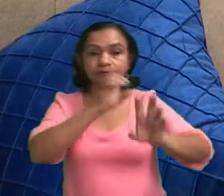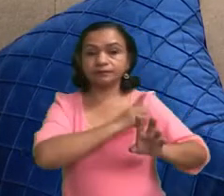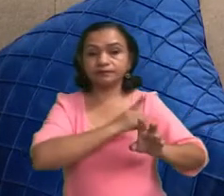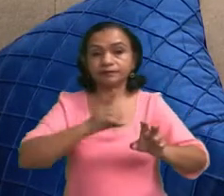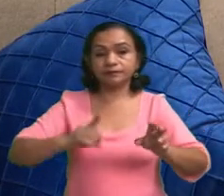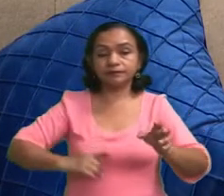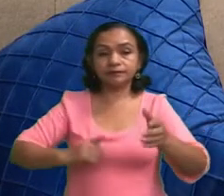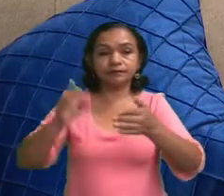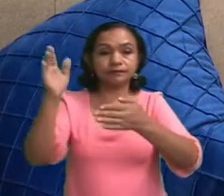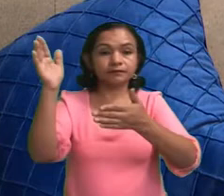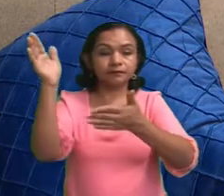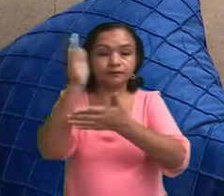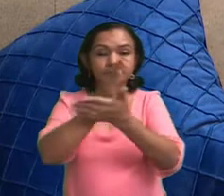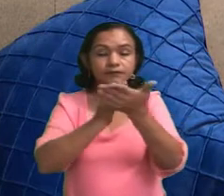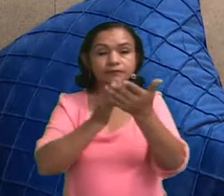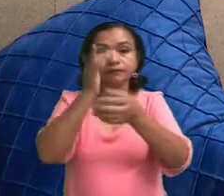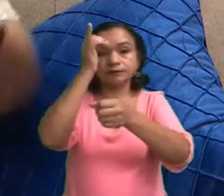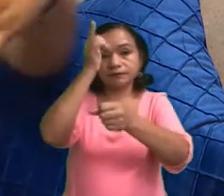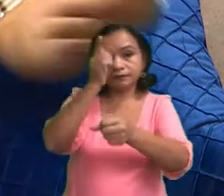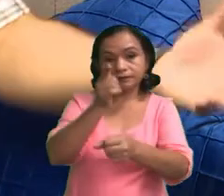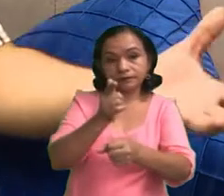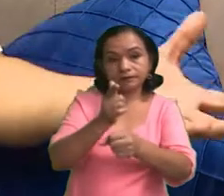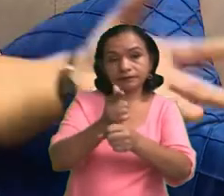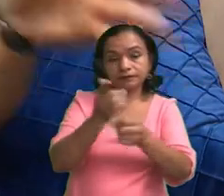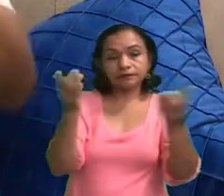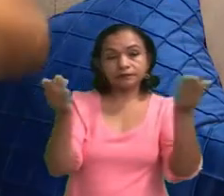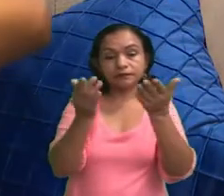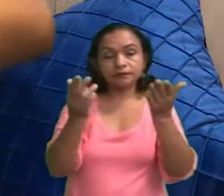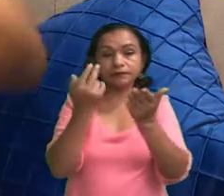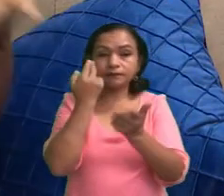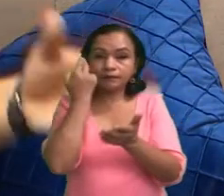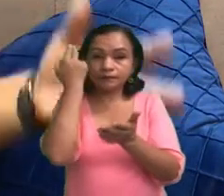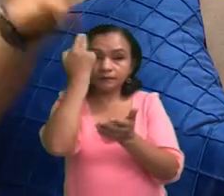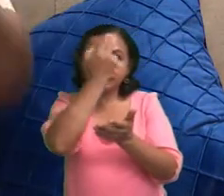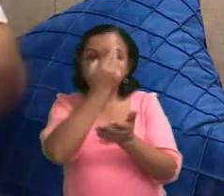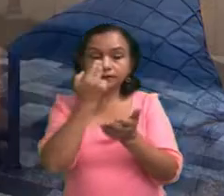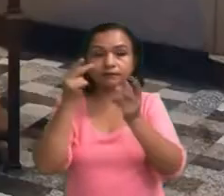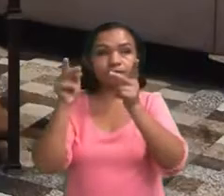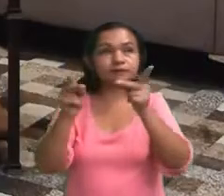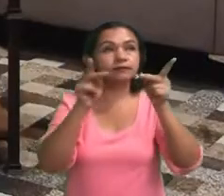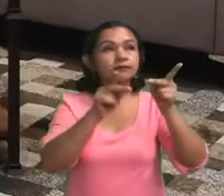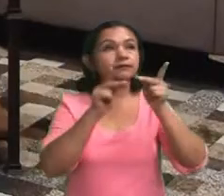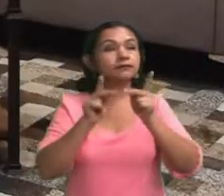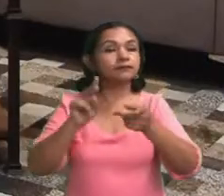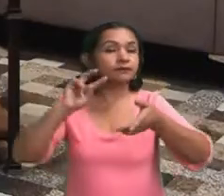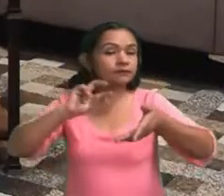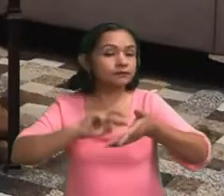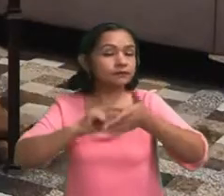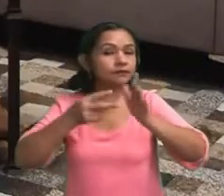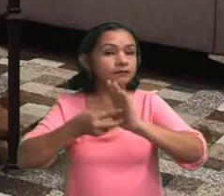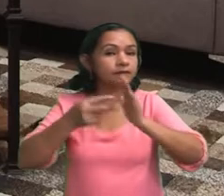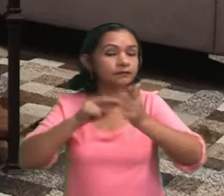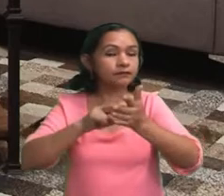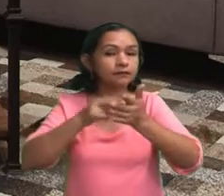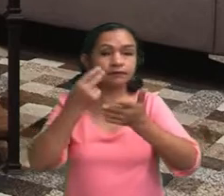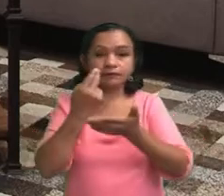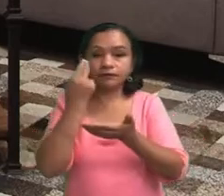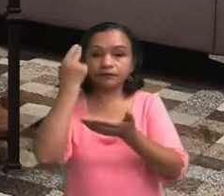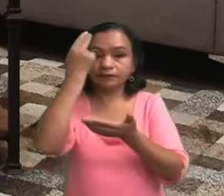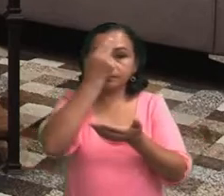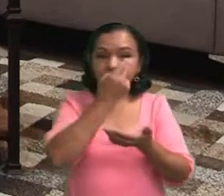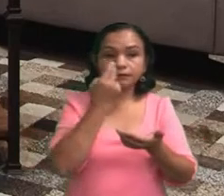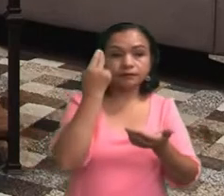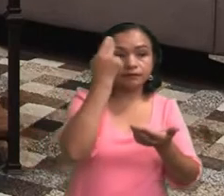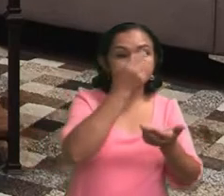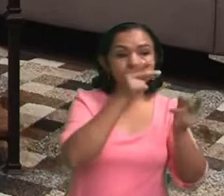algunos videos para mostrar el proceso de consulta y que nuestra audiencia entienda un poquito lo que implica el consultar a las